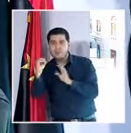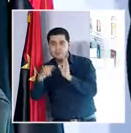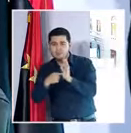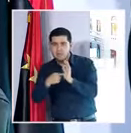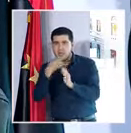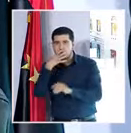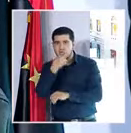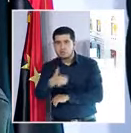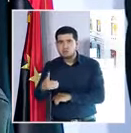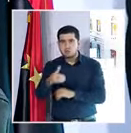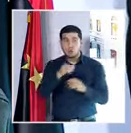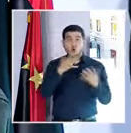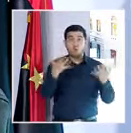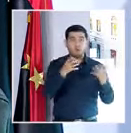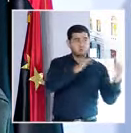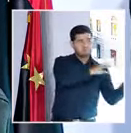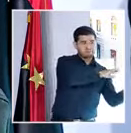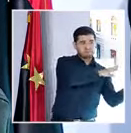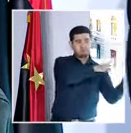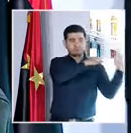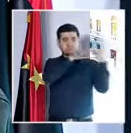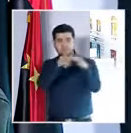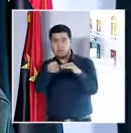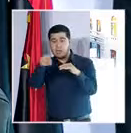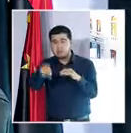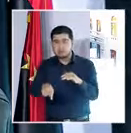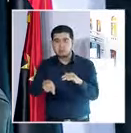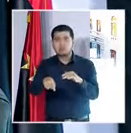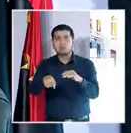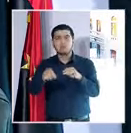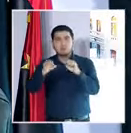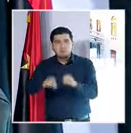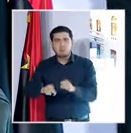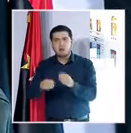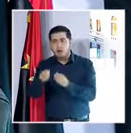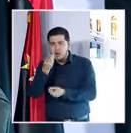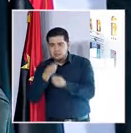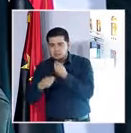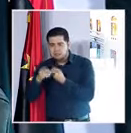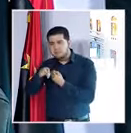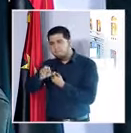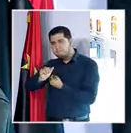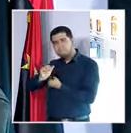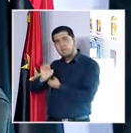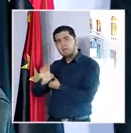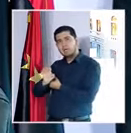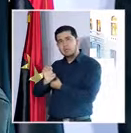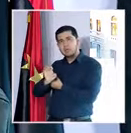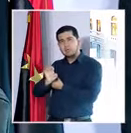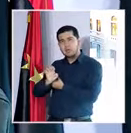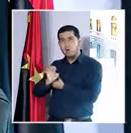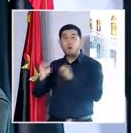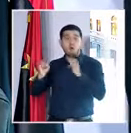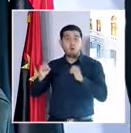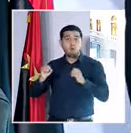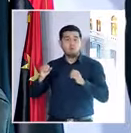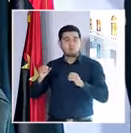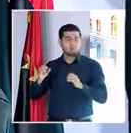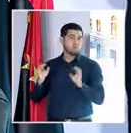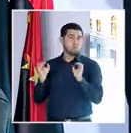educación, doctor Edgar Díaz, o para poder recibir el programa de alimentación escolar, o las mujeres y